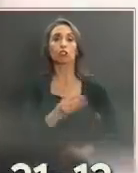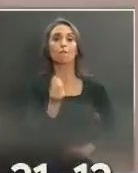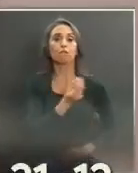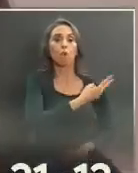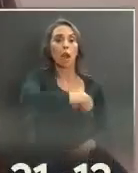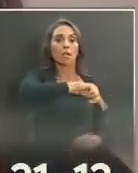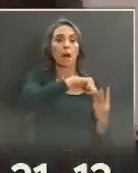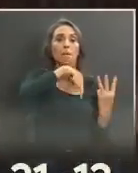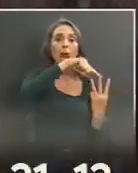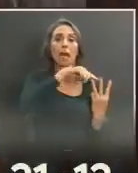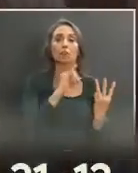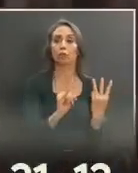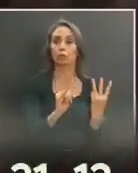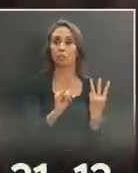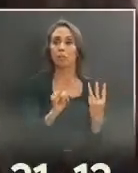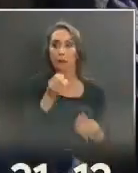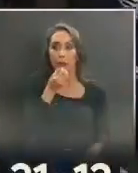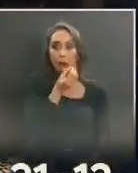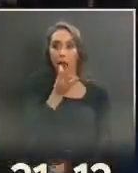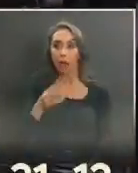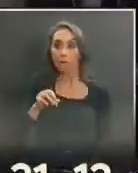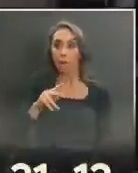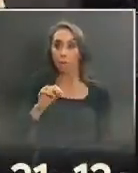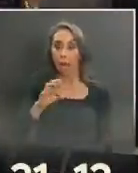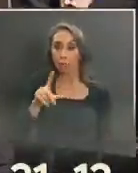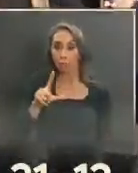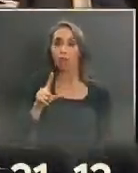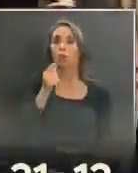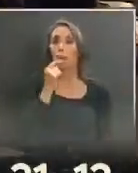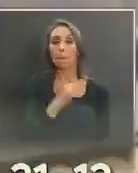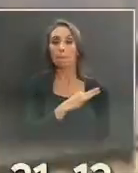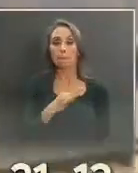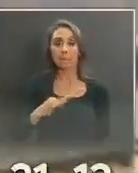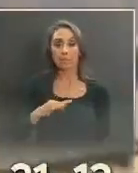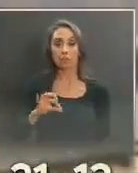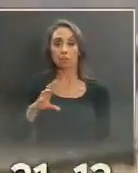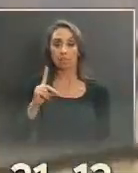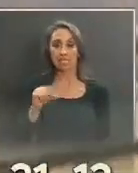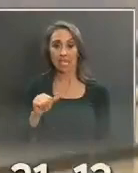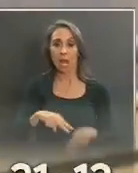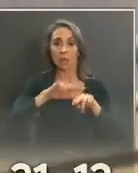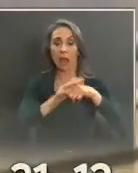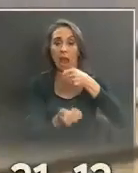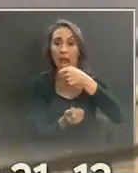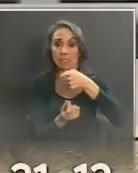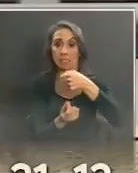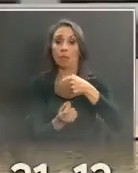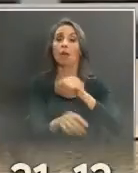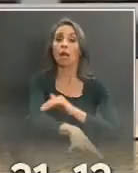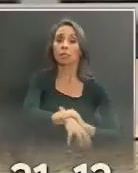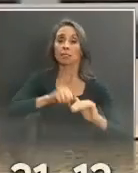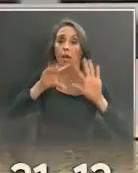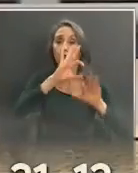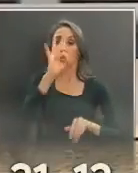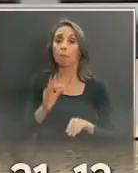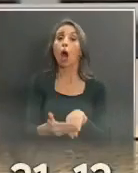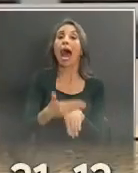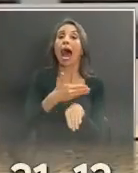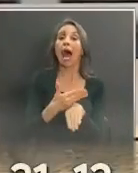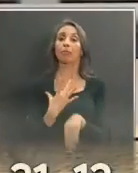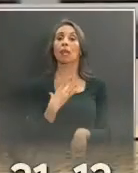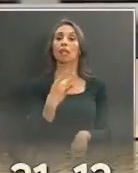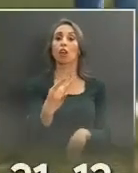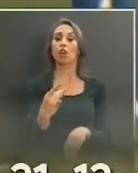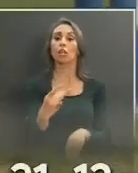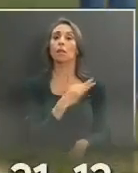ellos? La declaración de Martorell se suma a la de los actuales ministros Rodrigo Cerda de Hacienda, quien hizo uso del retiro antes de ser parte del